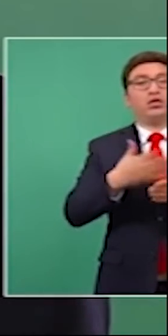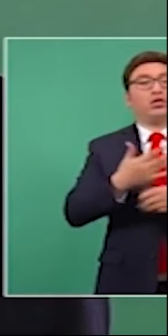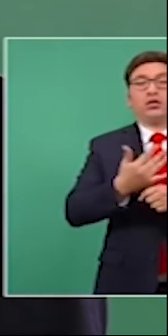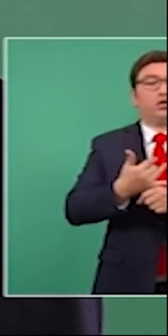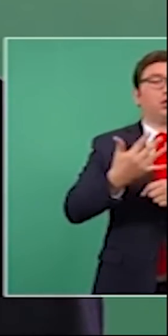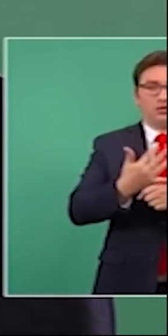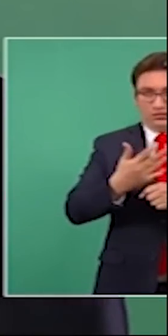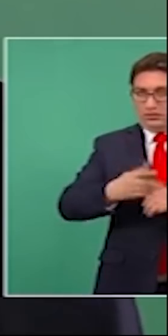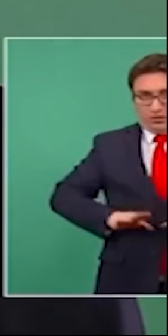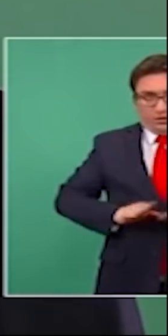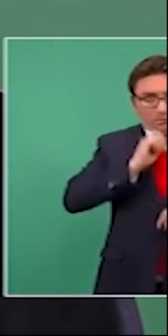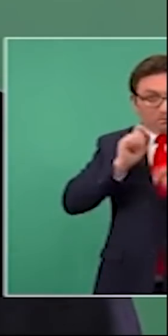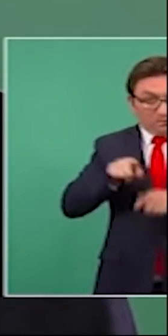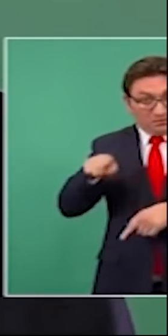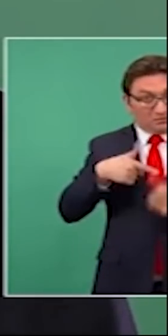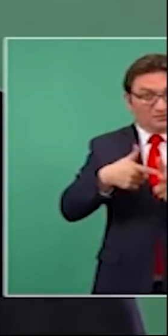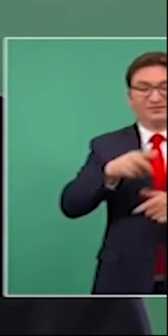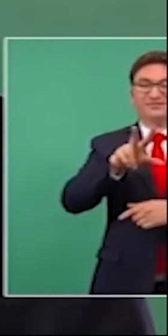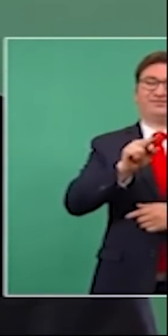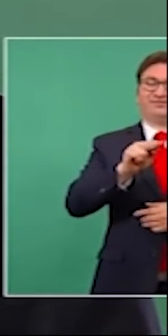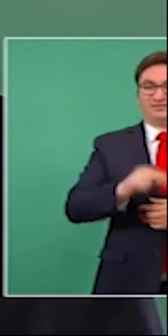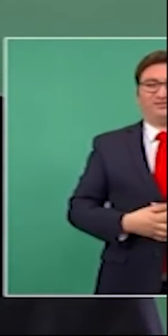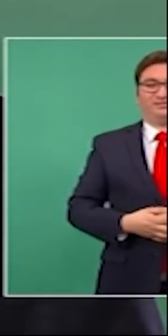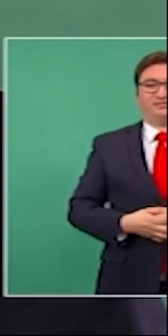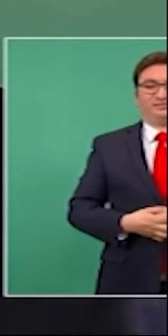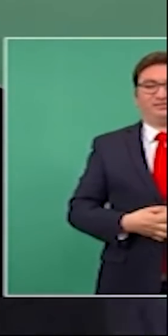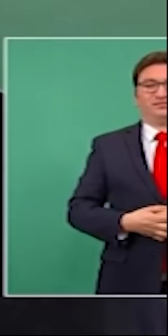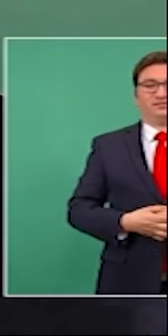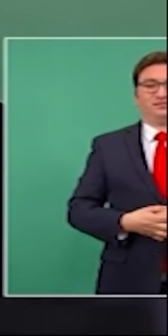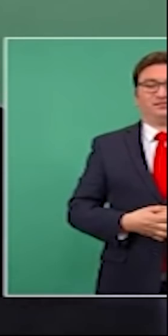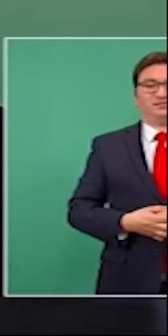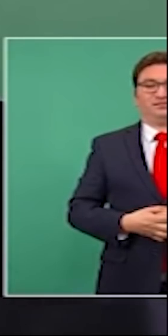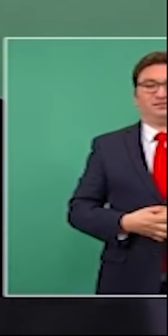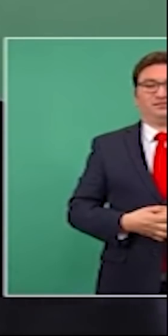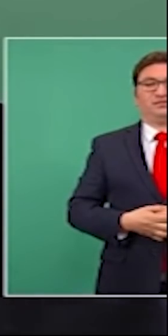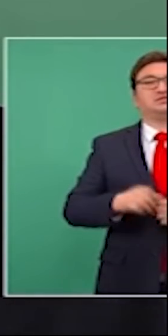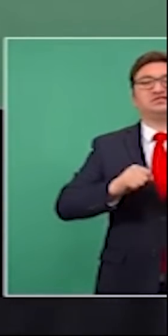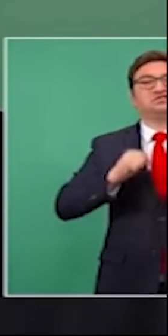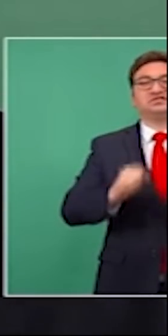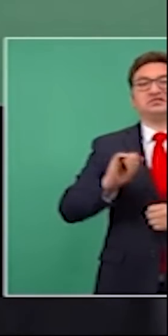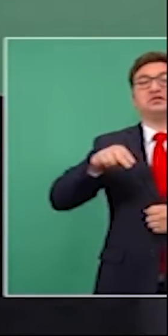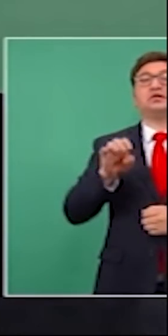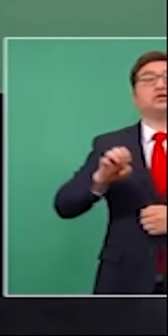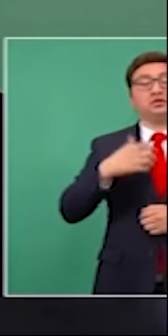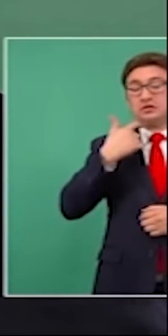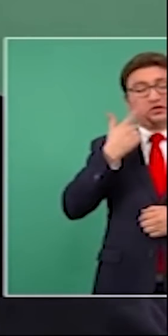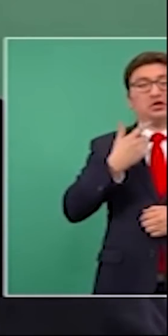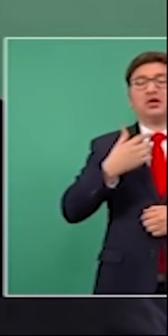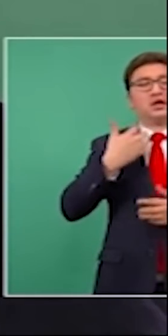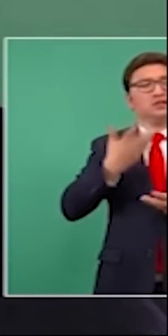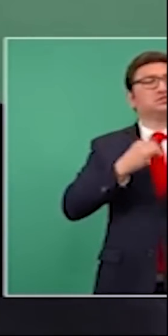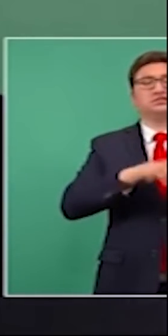¿Mantendrían la misma actitud? No, no. Vámonos a la revocación del mandato y a